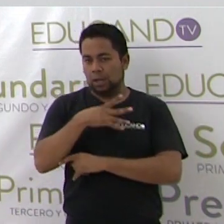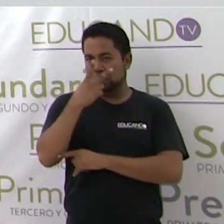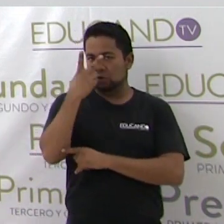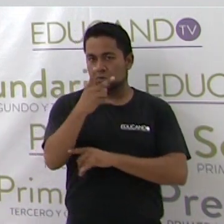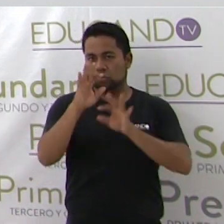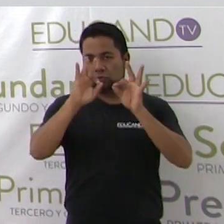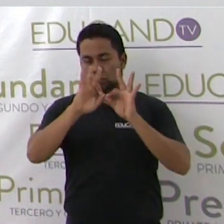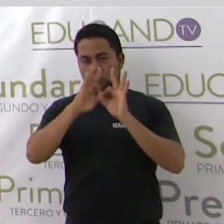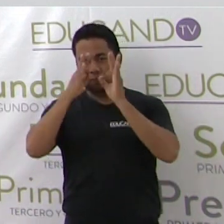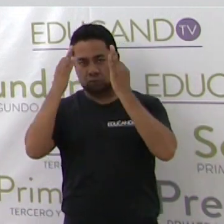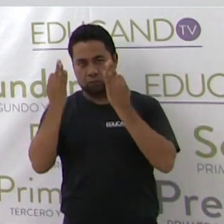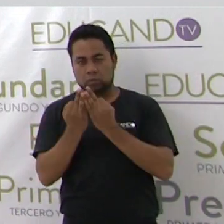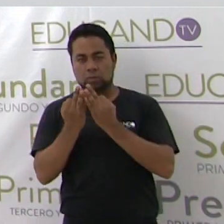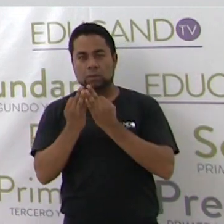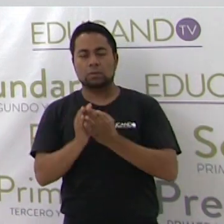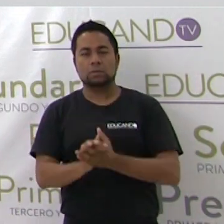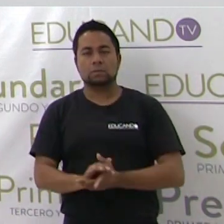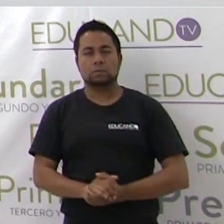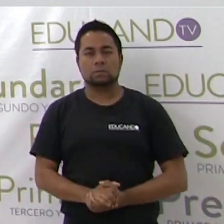formas, bien,